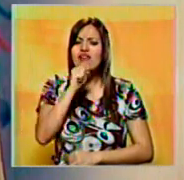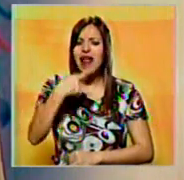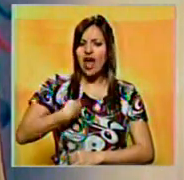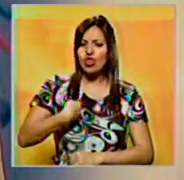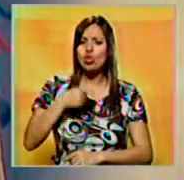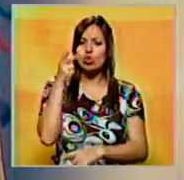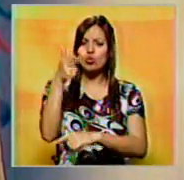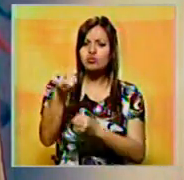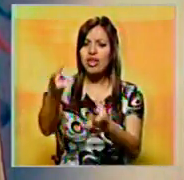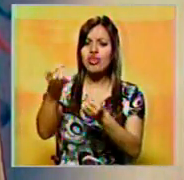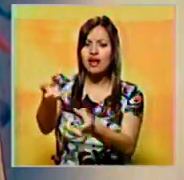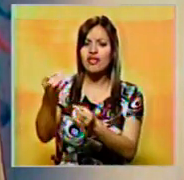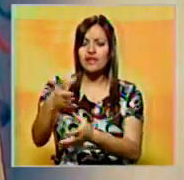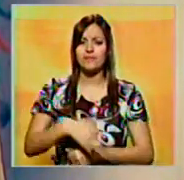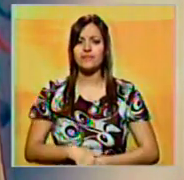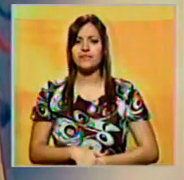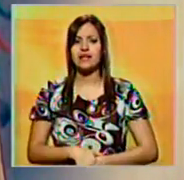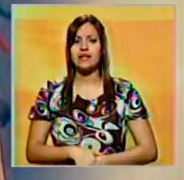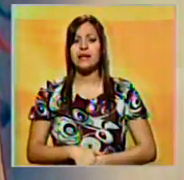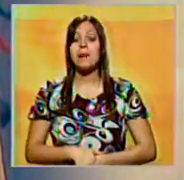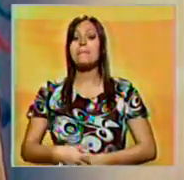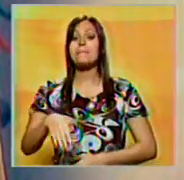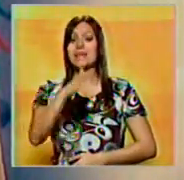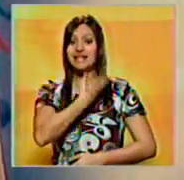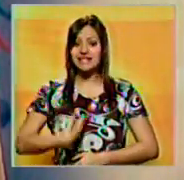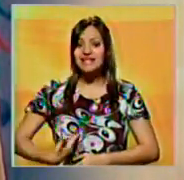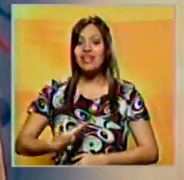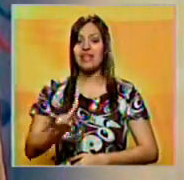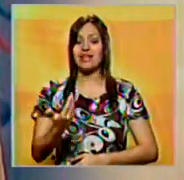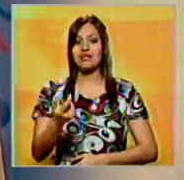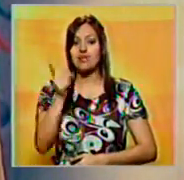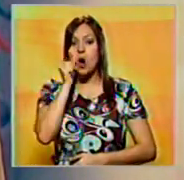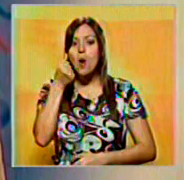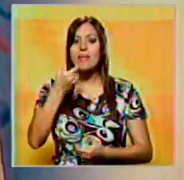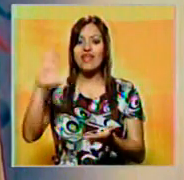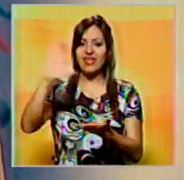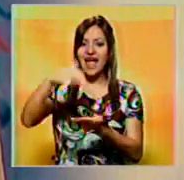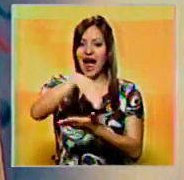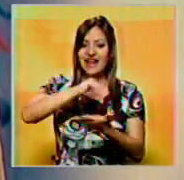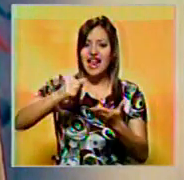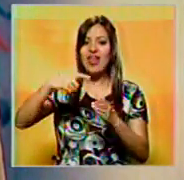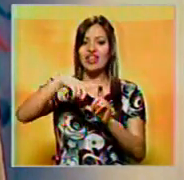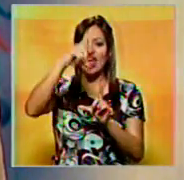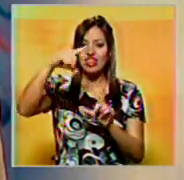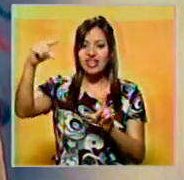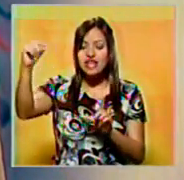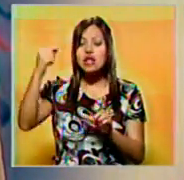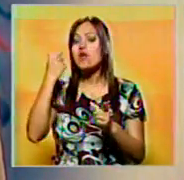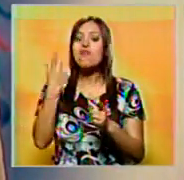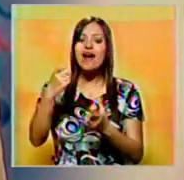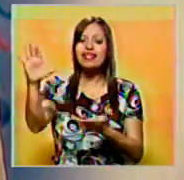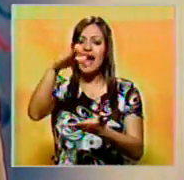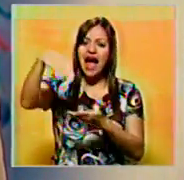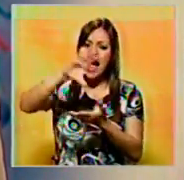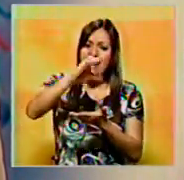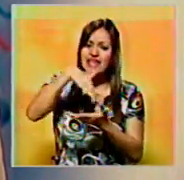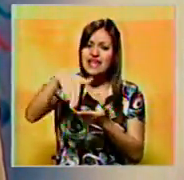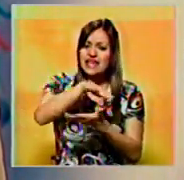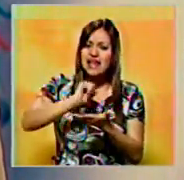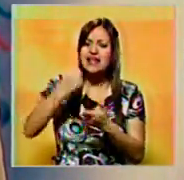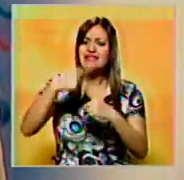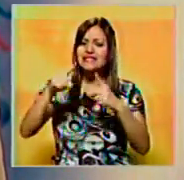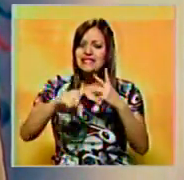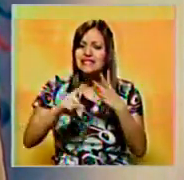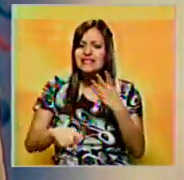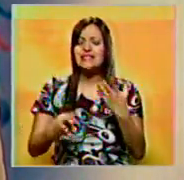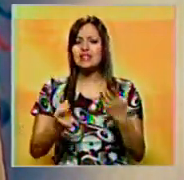el presidente de la asociación de trigos en Venezuela Nicolás Constantino informó que las fallas en la distribución de la harina se debe a diversas razones entre